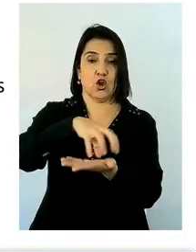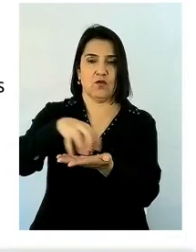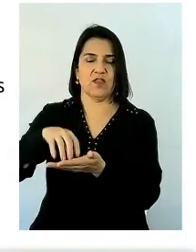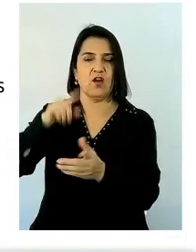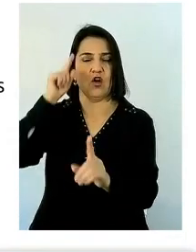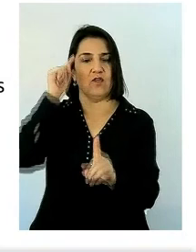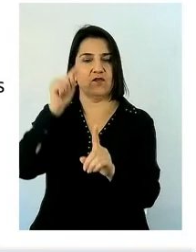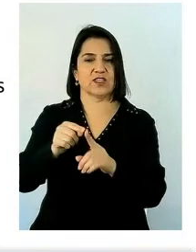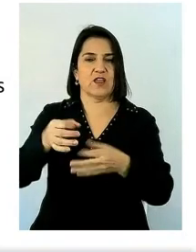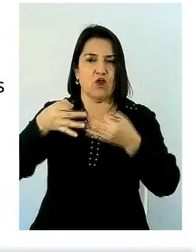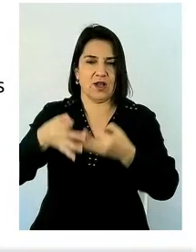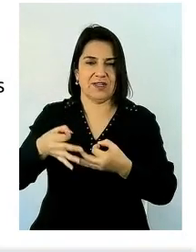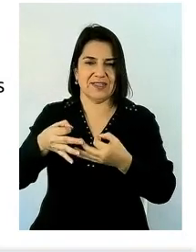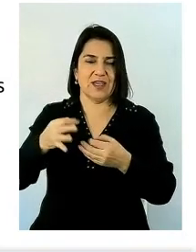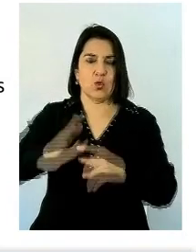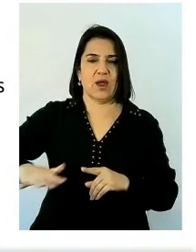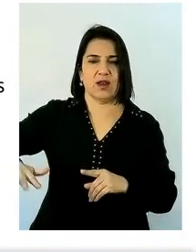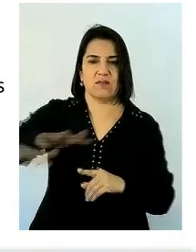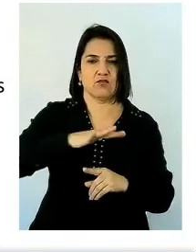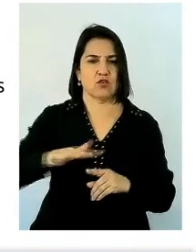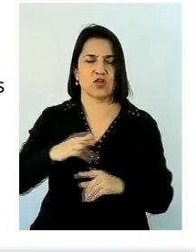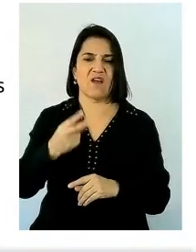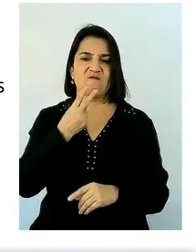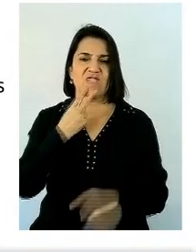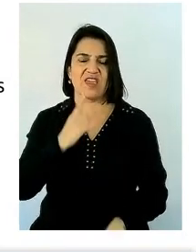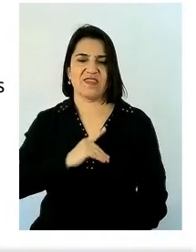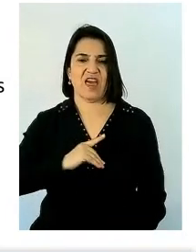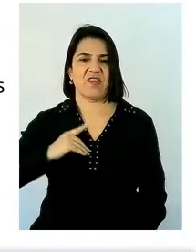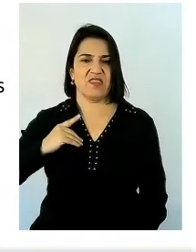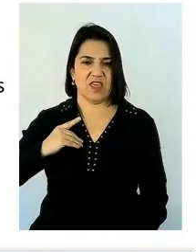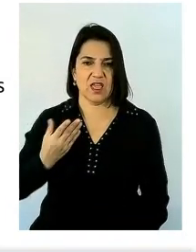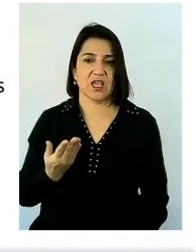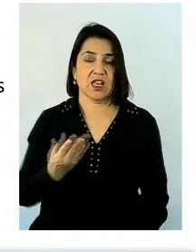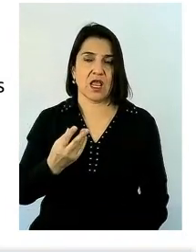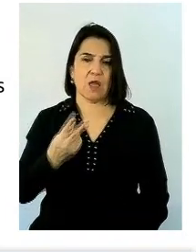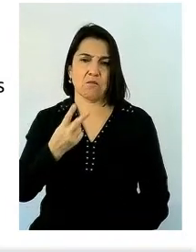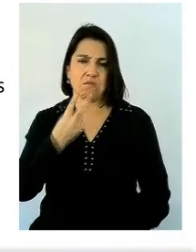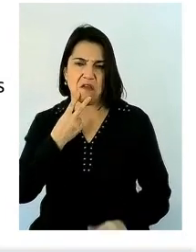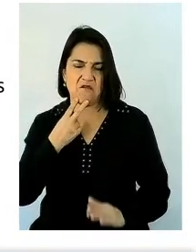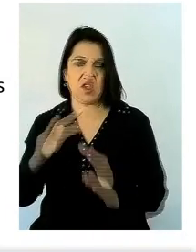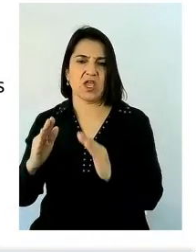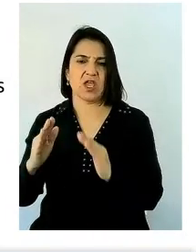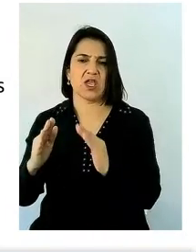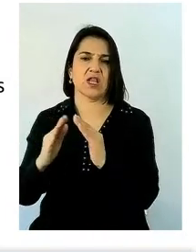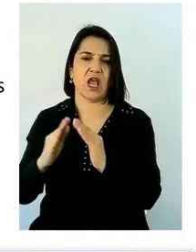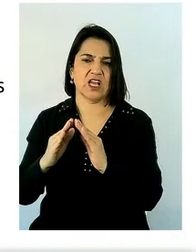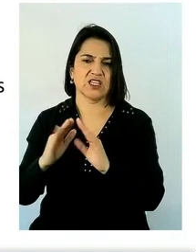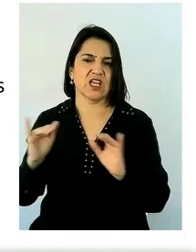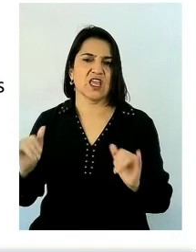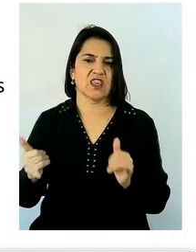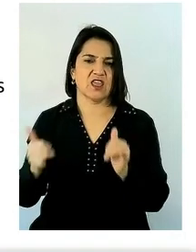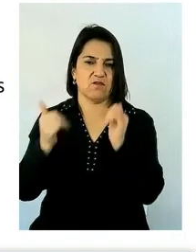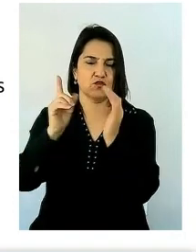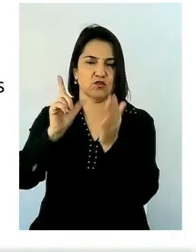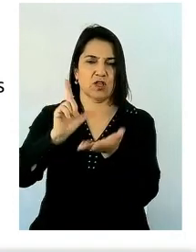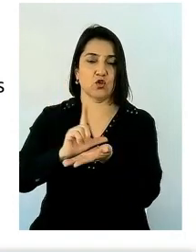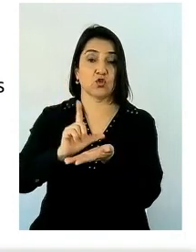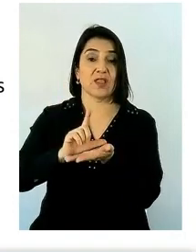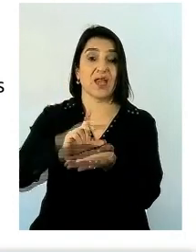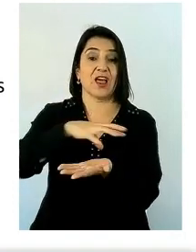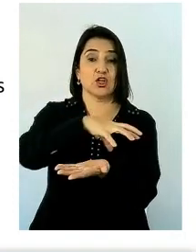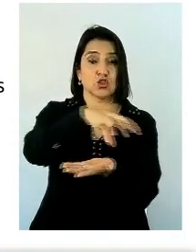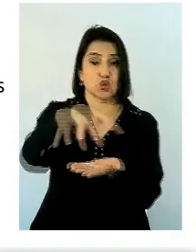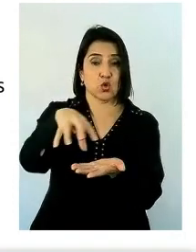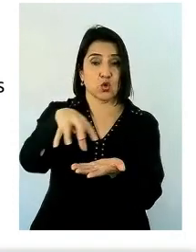condiciones apropiadas para una vida digna en el hábitat, producción, protección y goce del territorio. Ciudades de asentamiento humano en función de equidad,